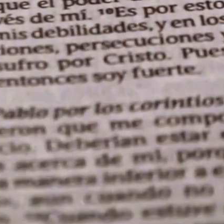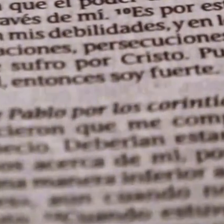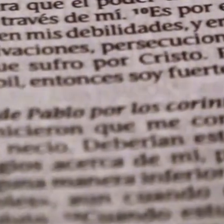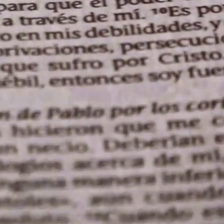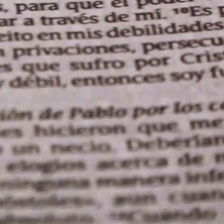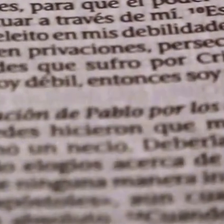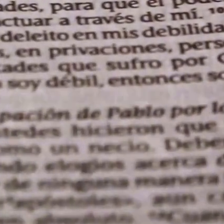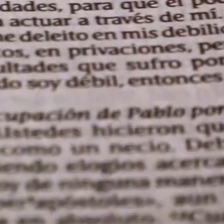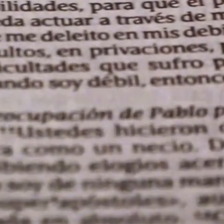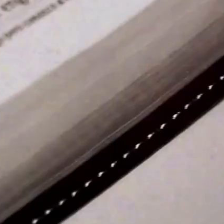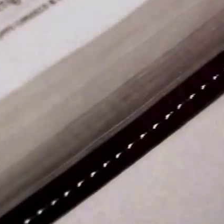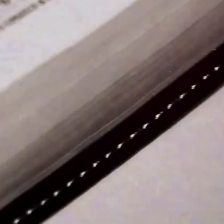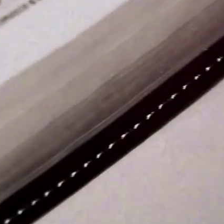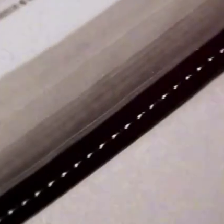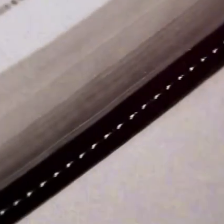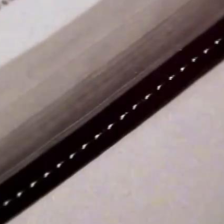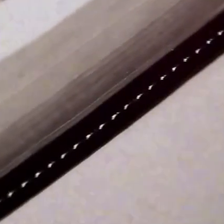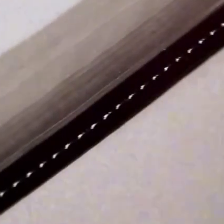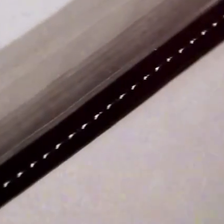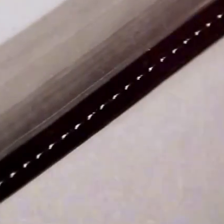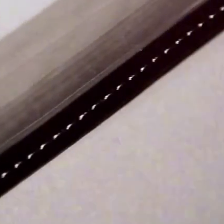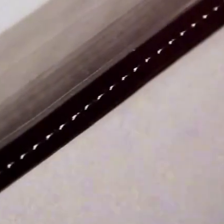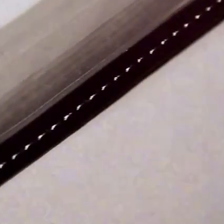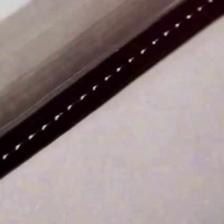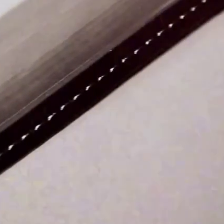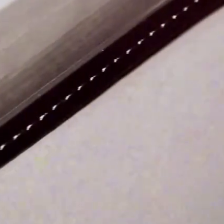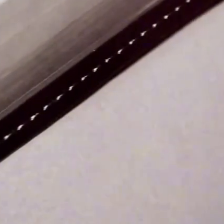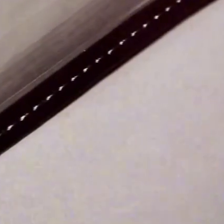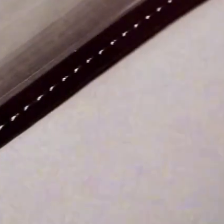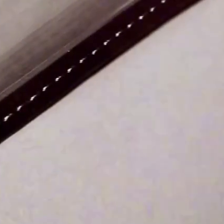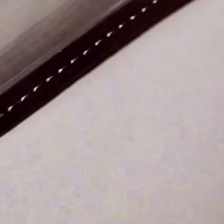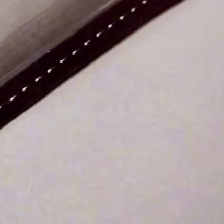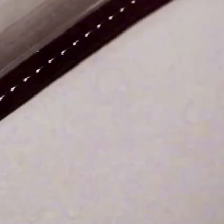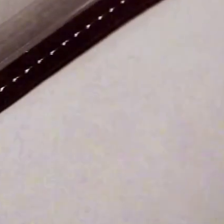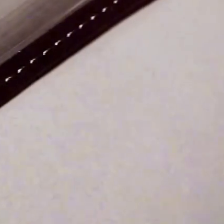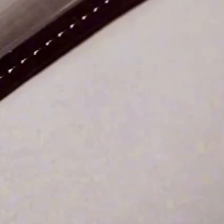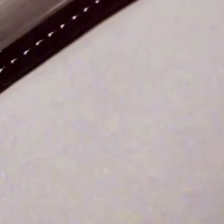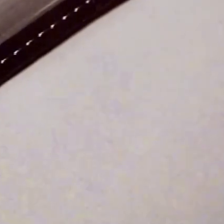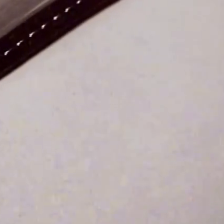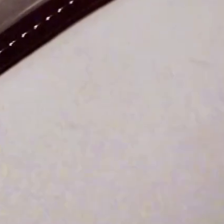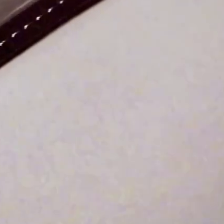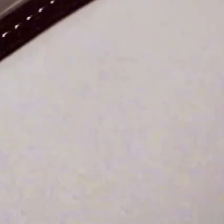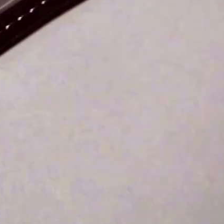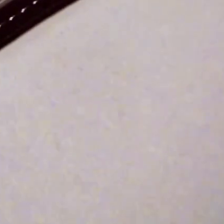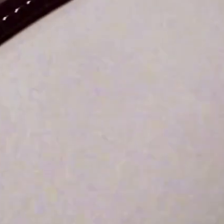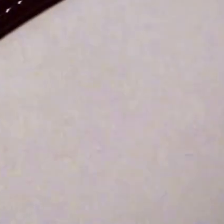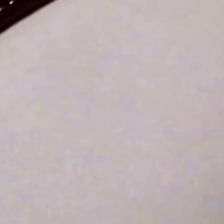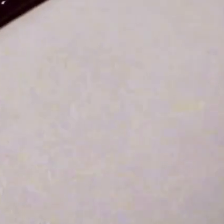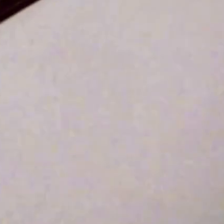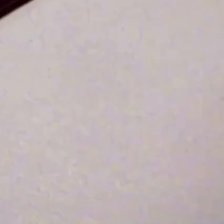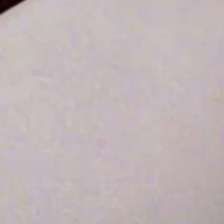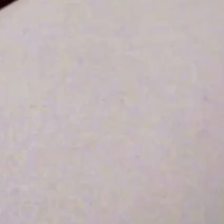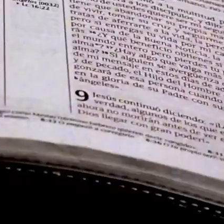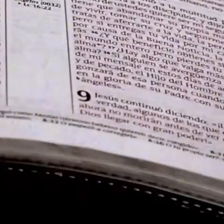Estoy agradecido, y aunque otros no te piensen, yo